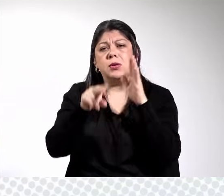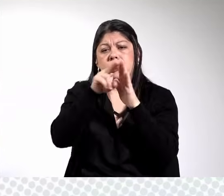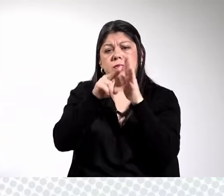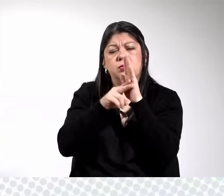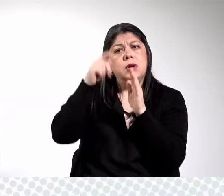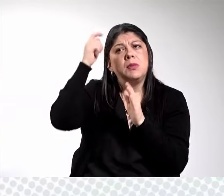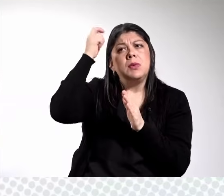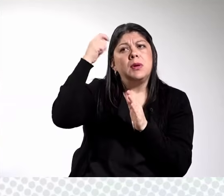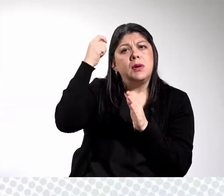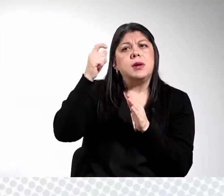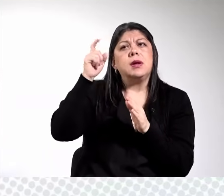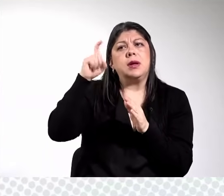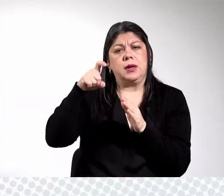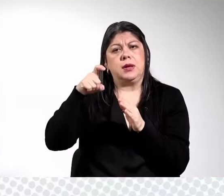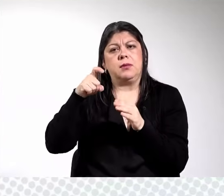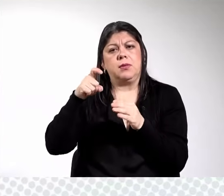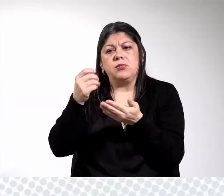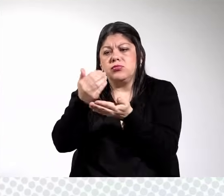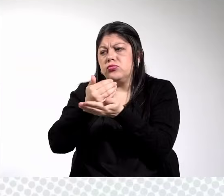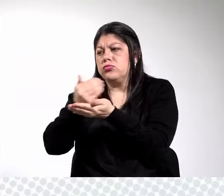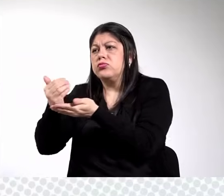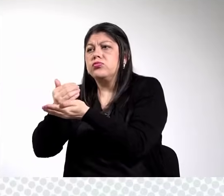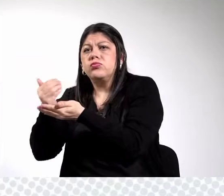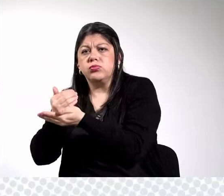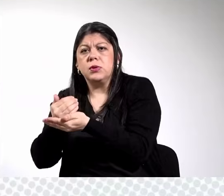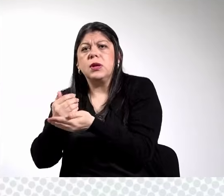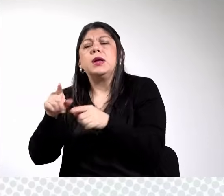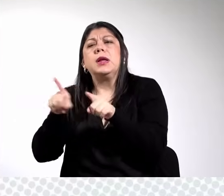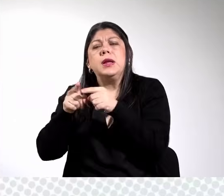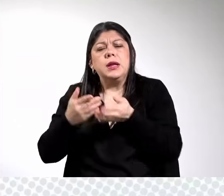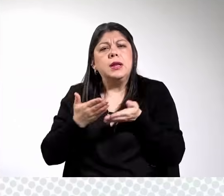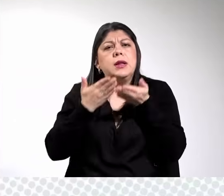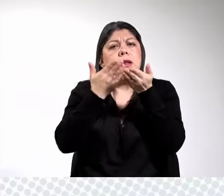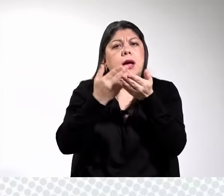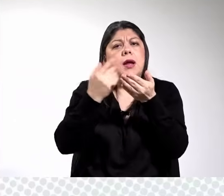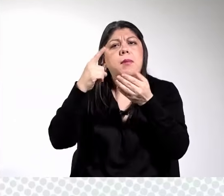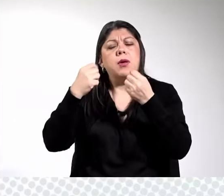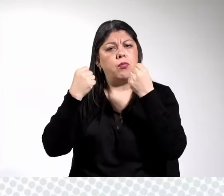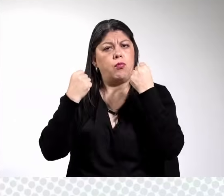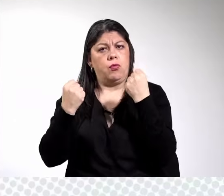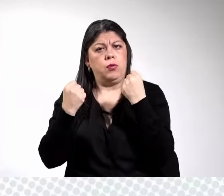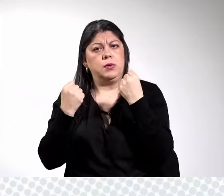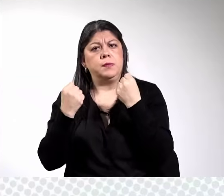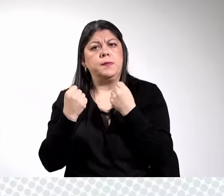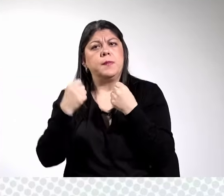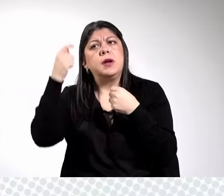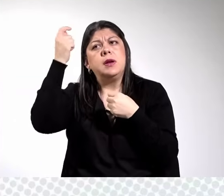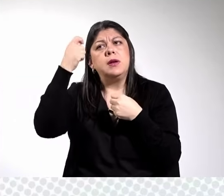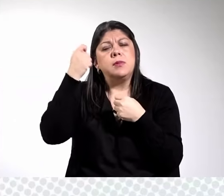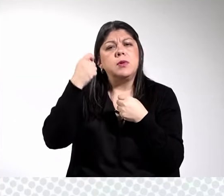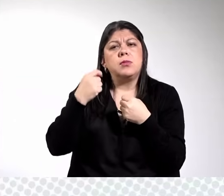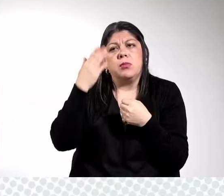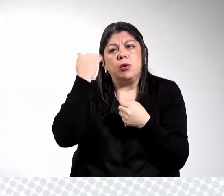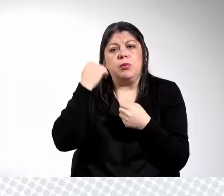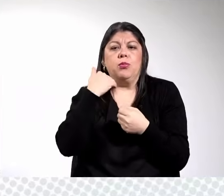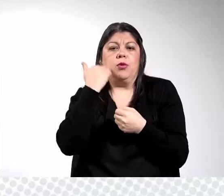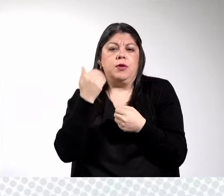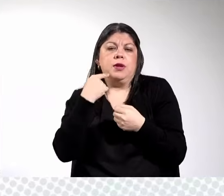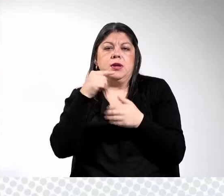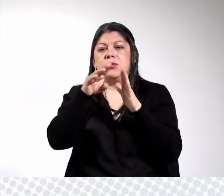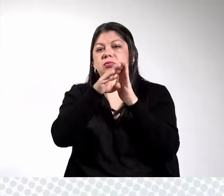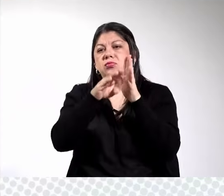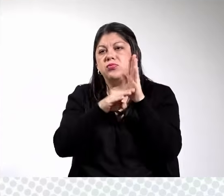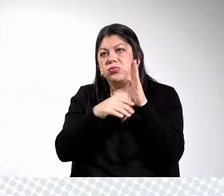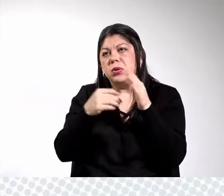pensiones tenían que haber hecho inversiones y haber generado más para el fortalecimiento, porque es muy fácil tener un sistema nada